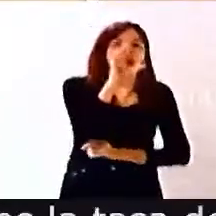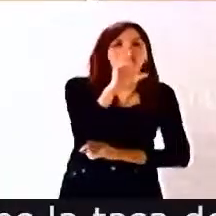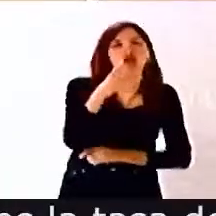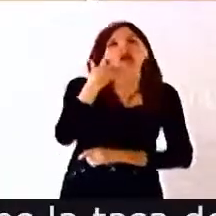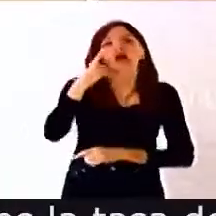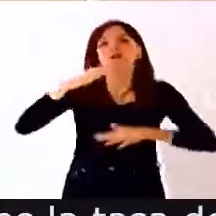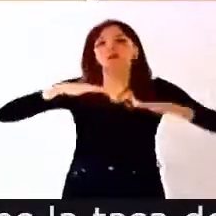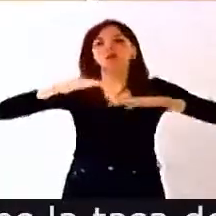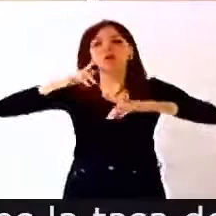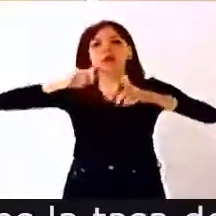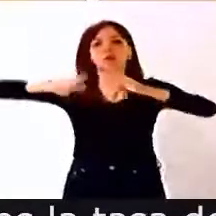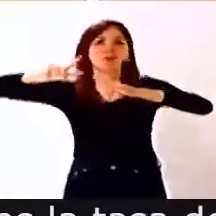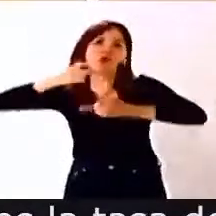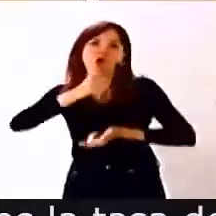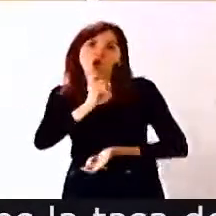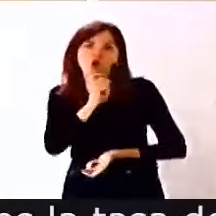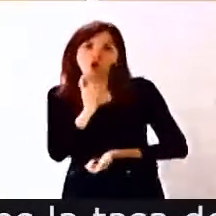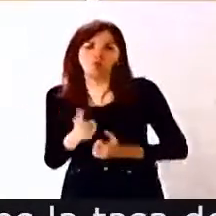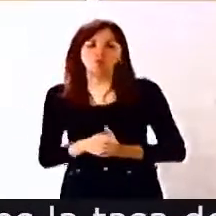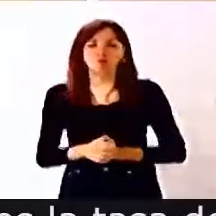las poblaciones,